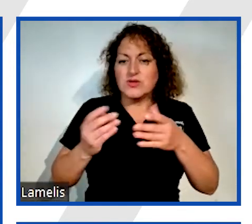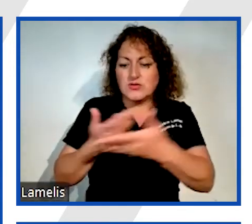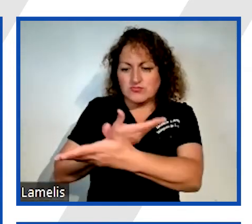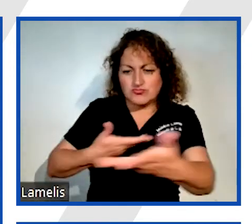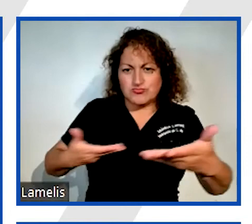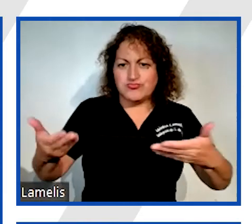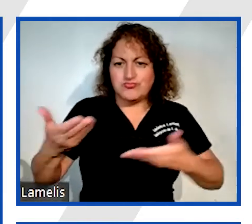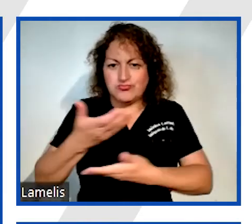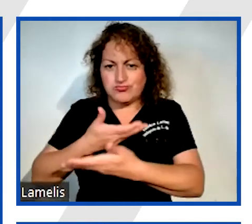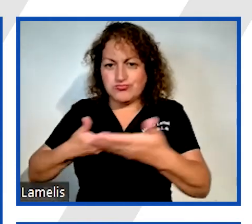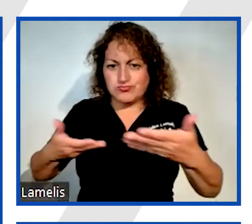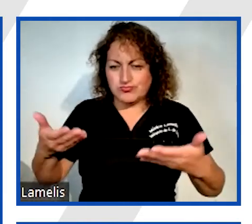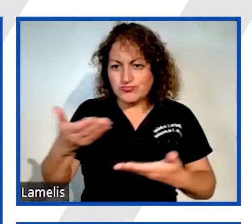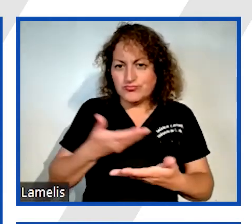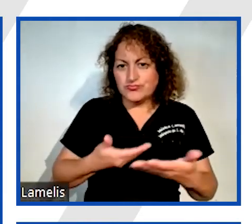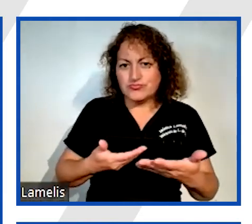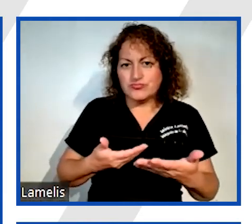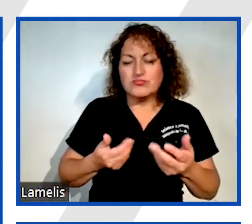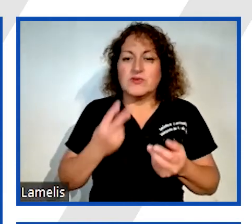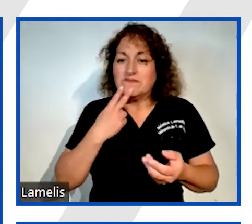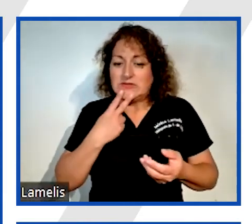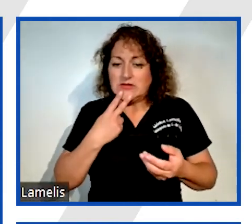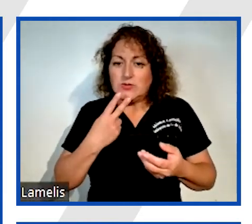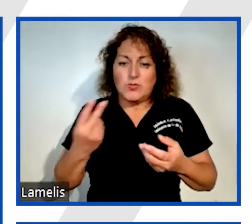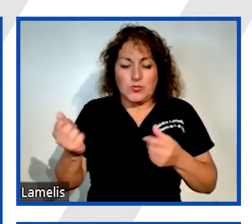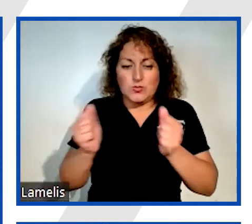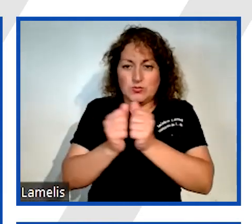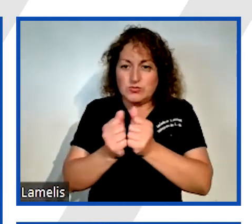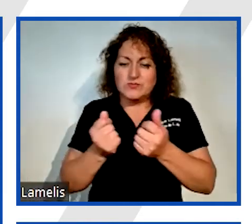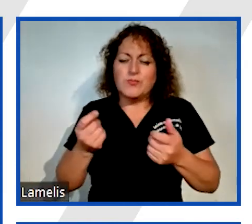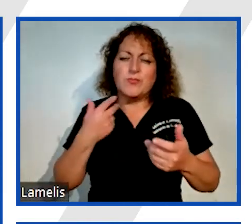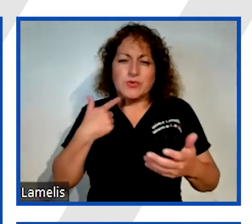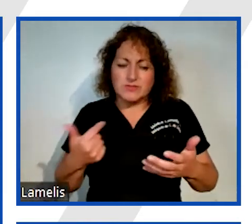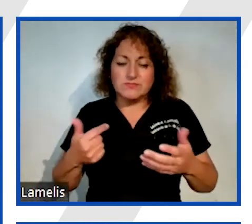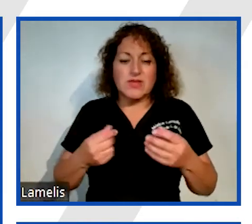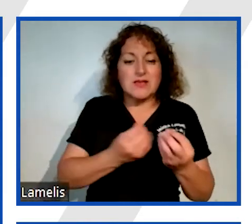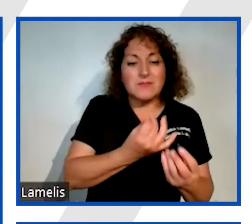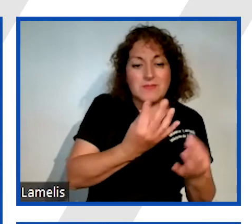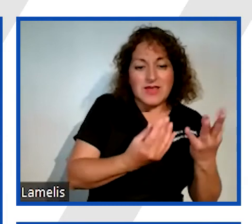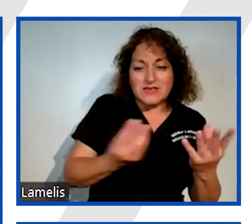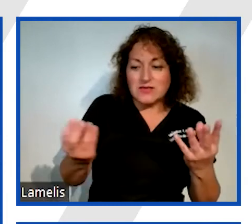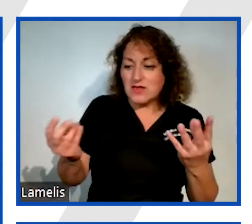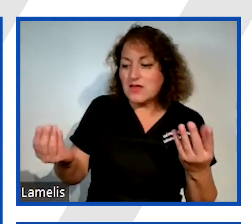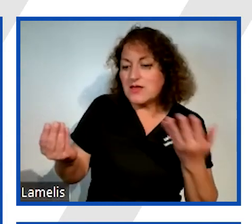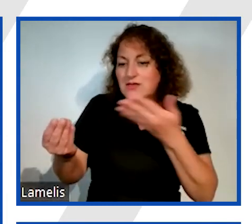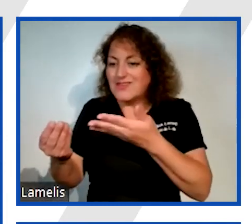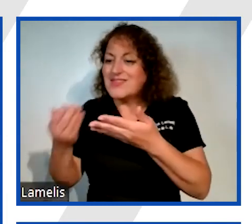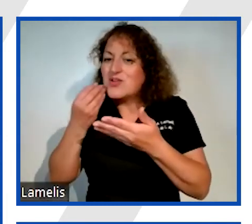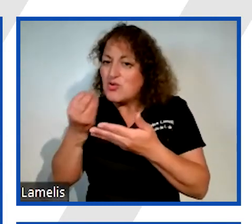simbióticos nóos y se recuperaron unos con otros verdad la planta alimenta el insecto del insecto del día la planta